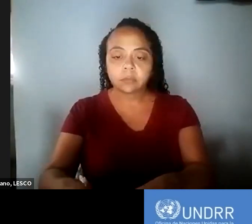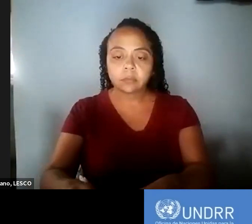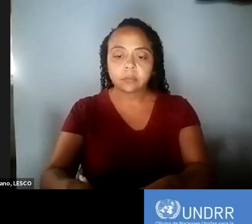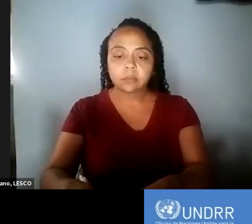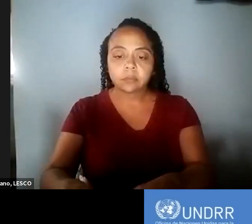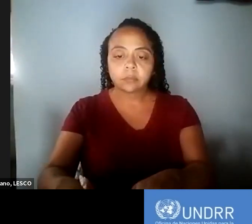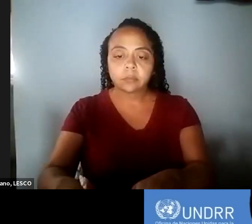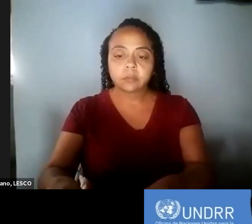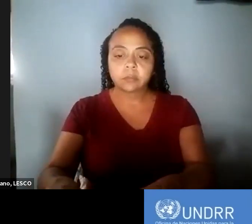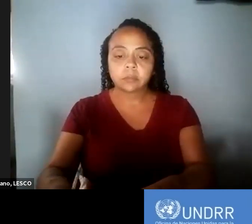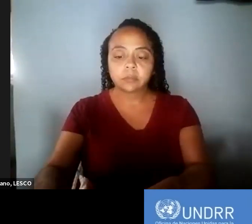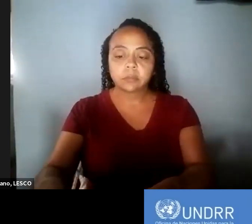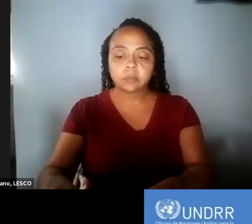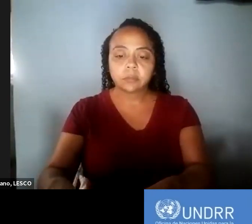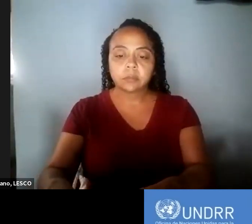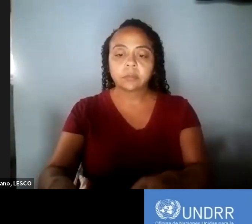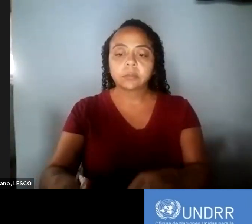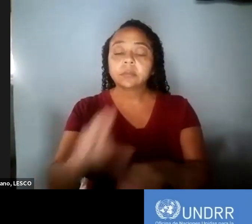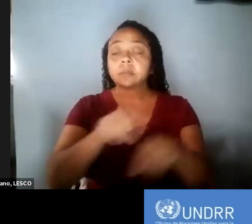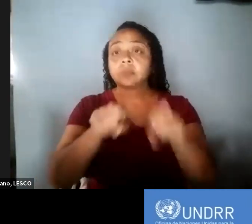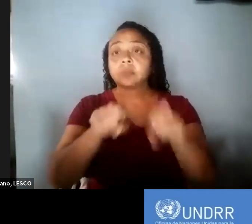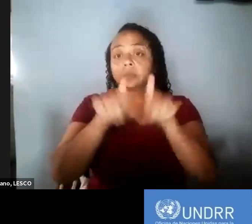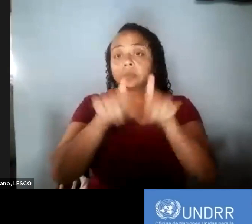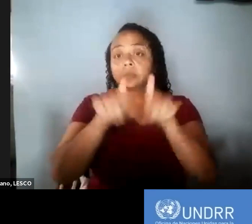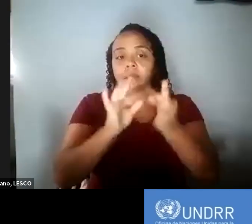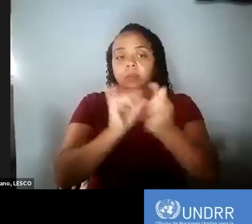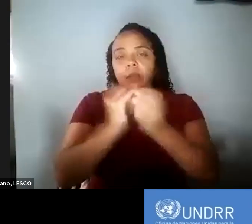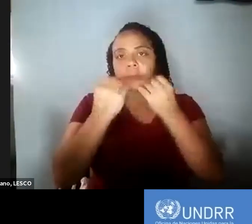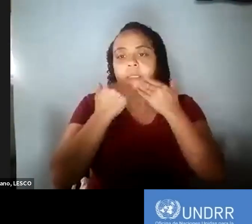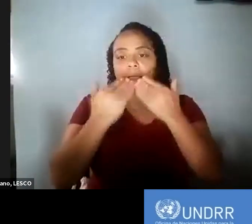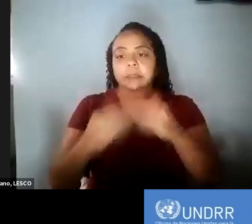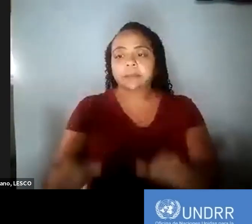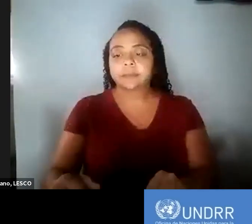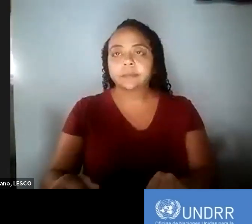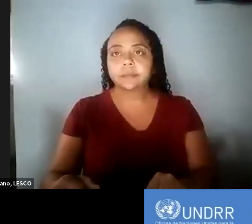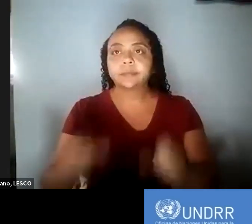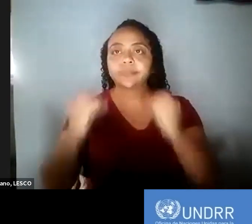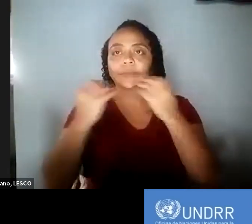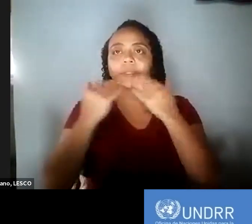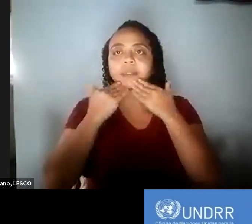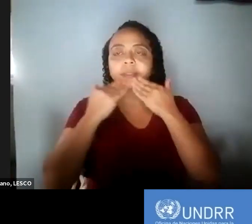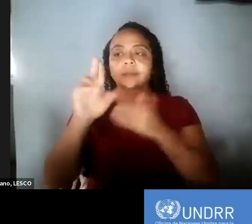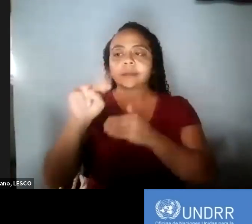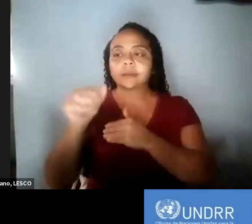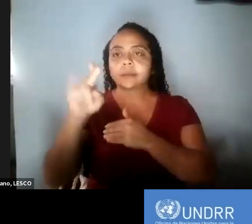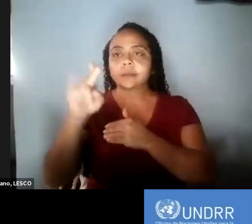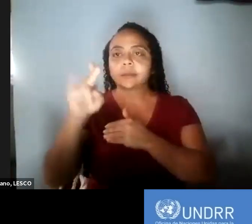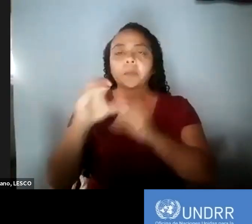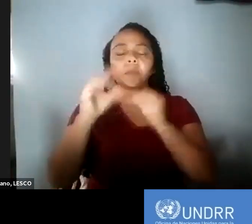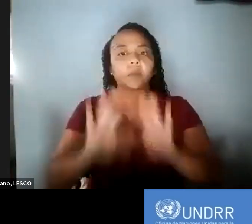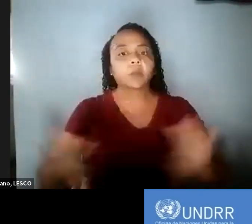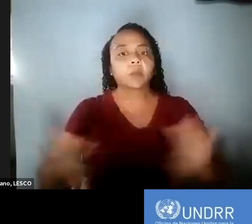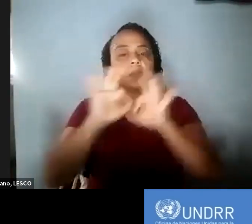que redes como arise también se trata de eso de aprender entre pares muchas gracias muchas gracias una web muy relevante tu